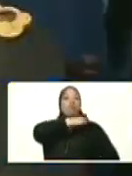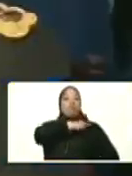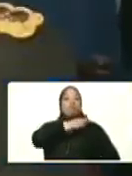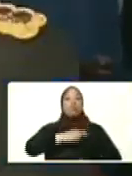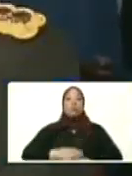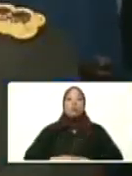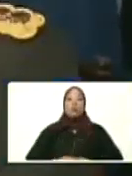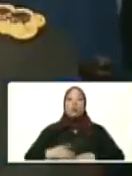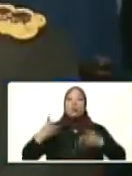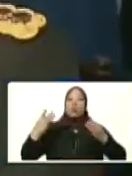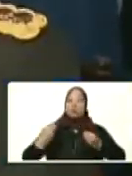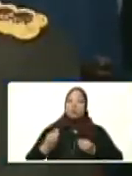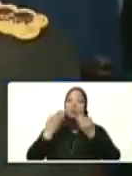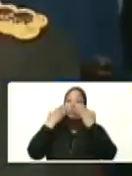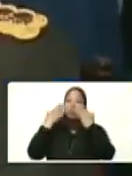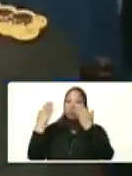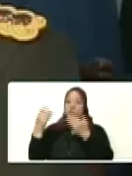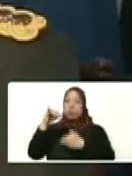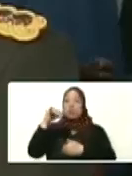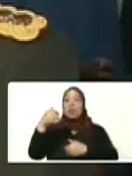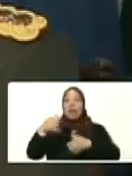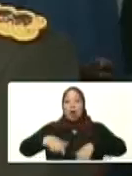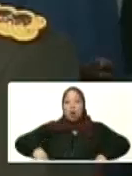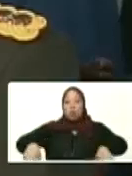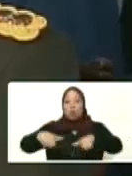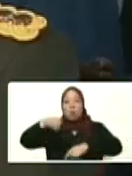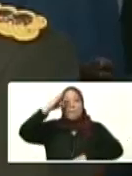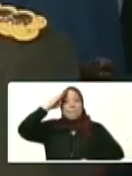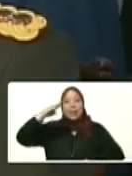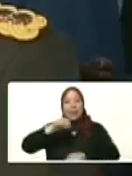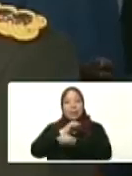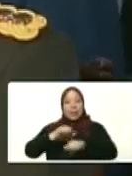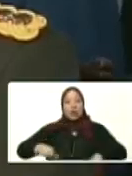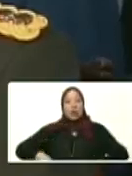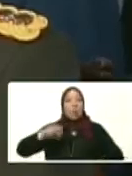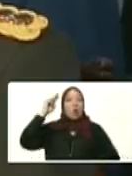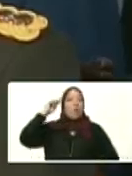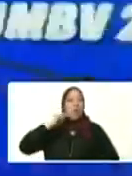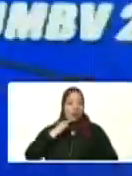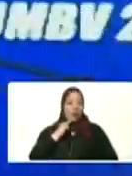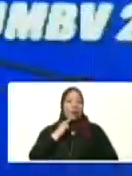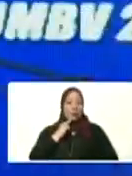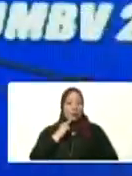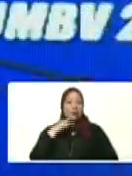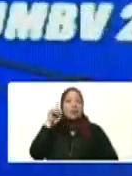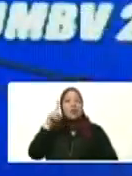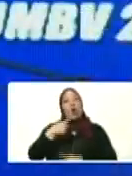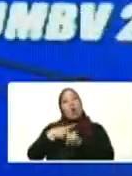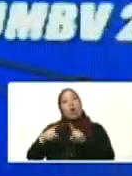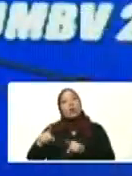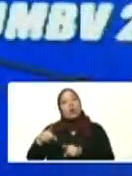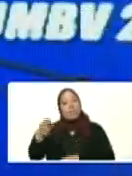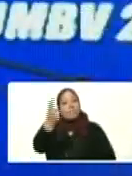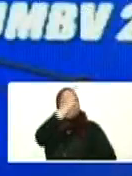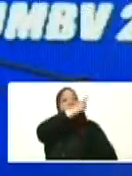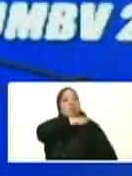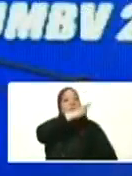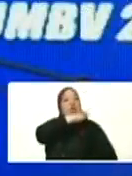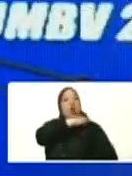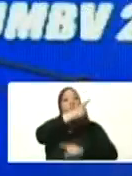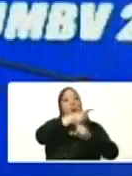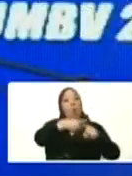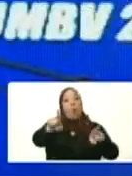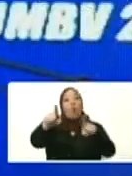Lares, comandante estratégico operacional de la Fuerza Armada Nacional Bolivariana y demás mayores generales y